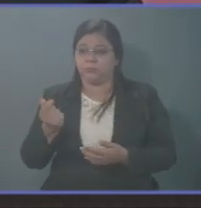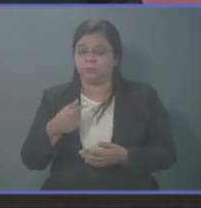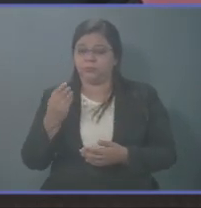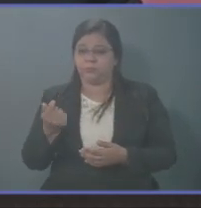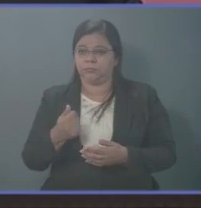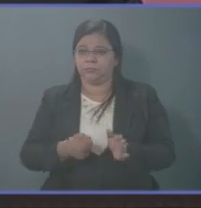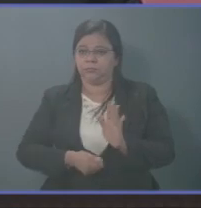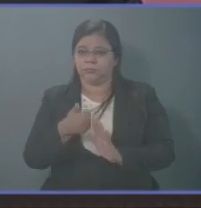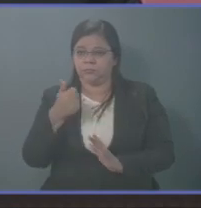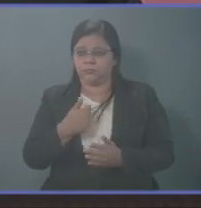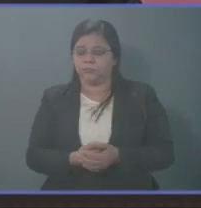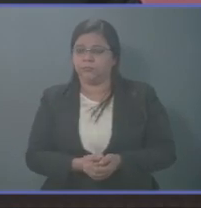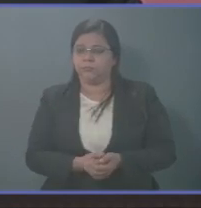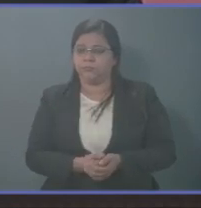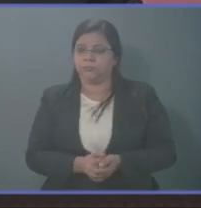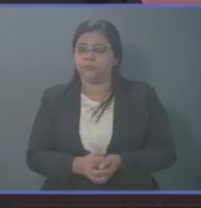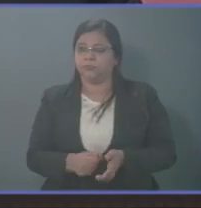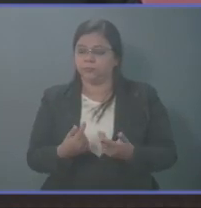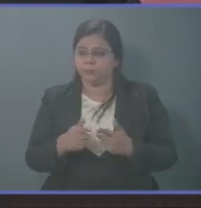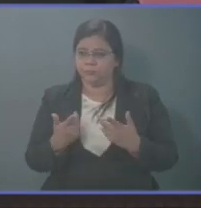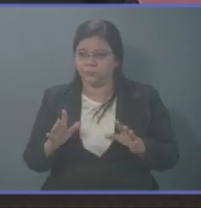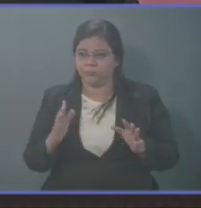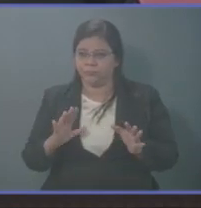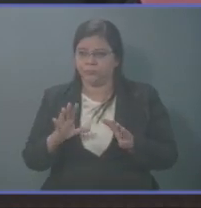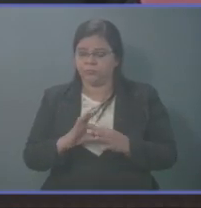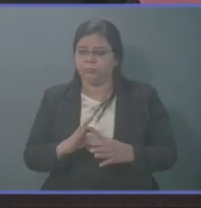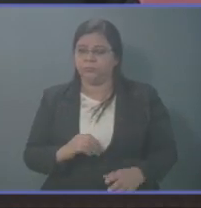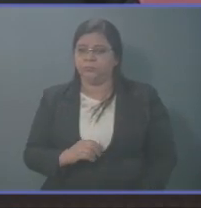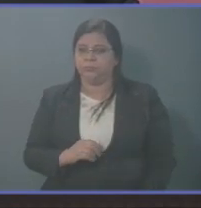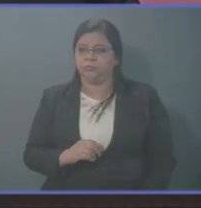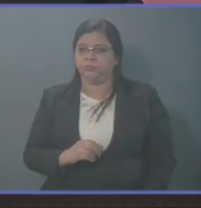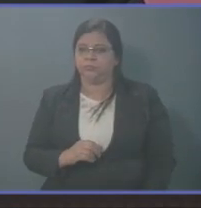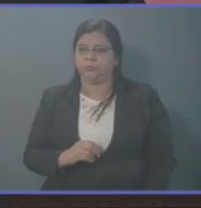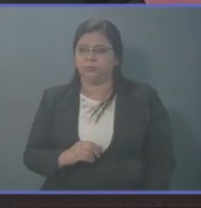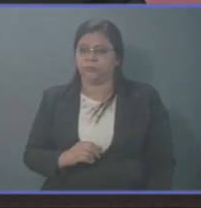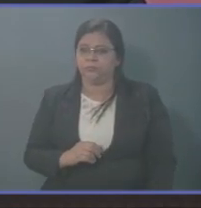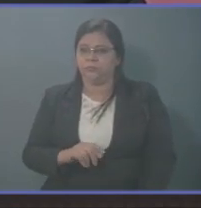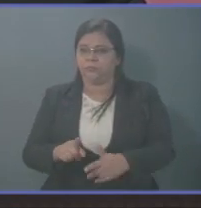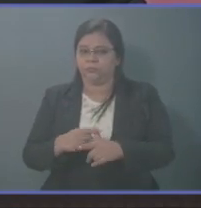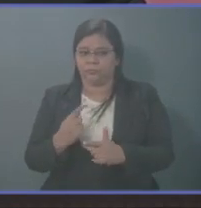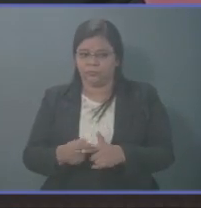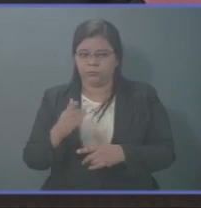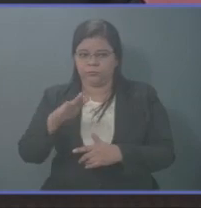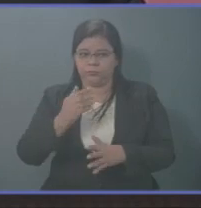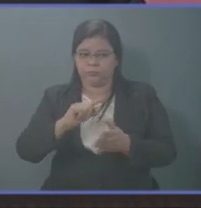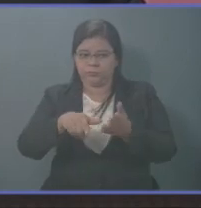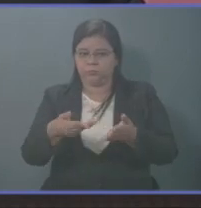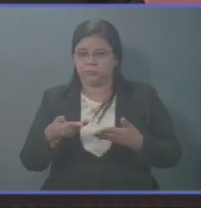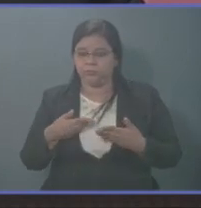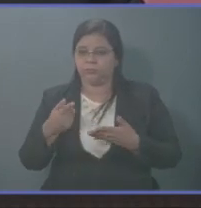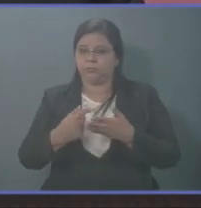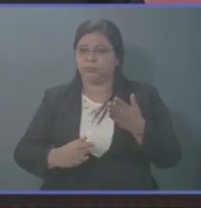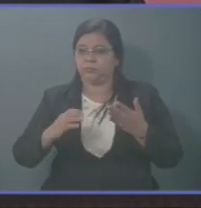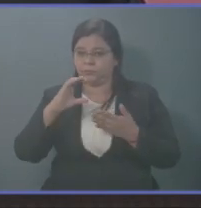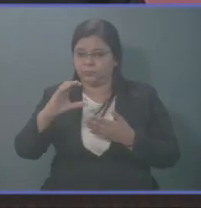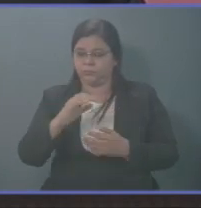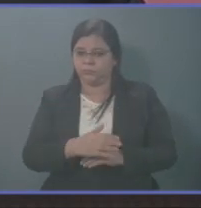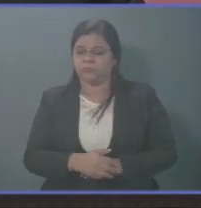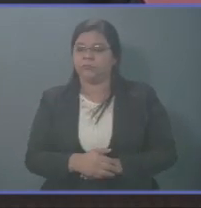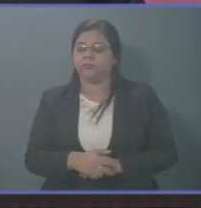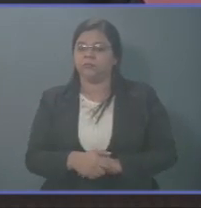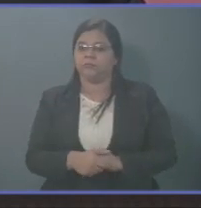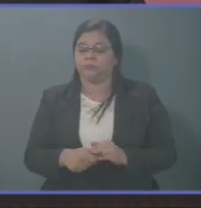pago y garantías para los créditos tributarios. Por tanto, en uso de sus facultades constitucionales y